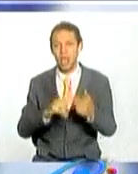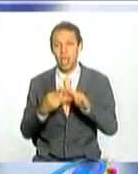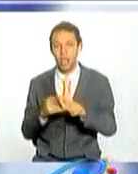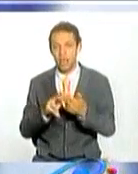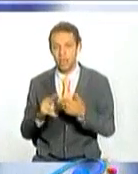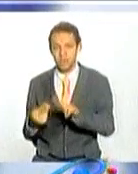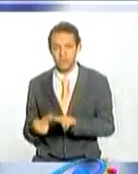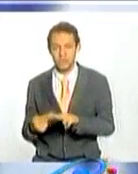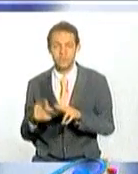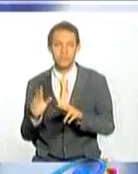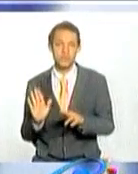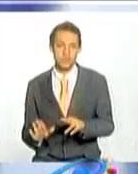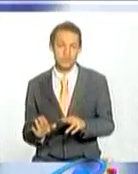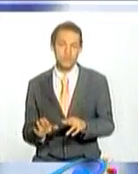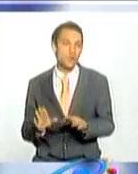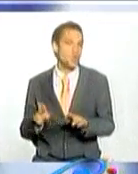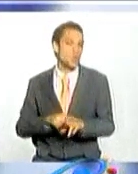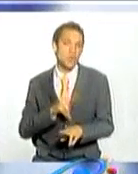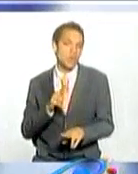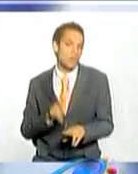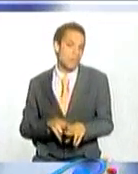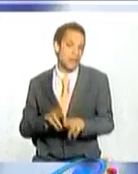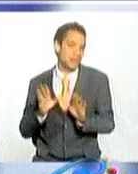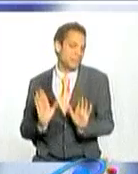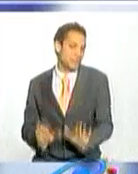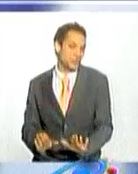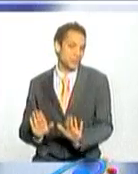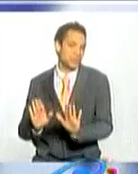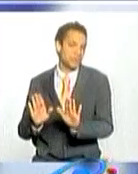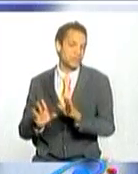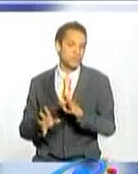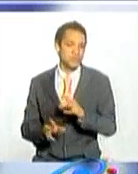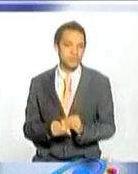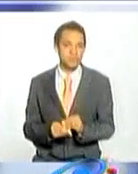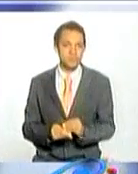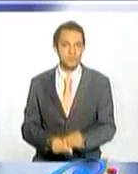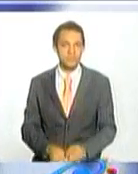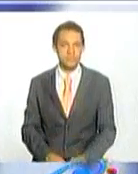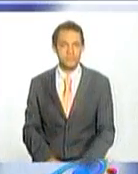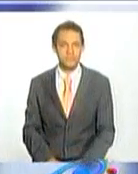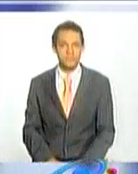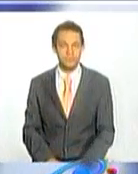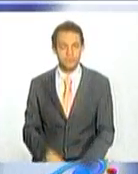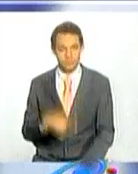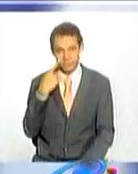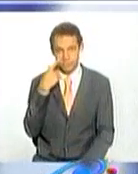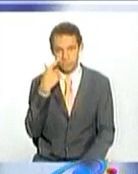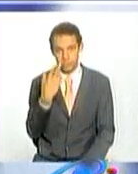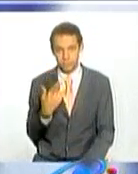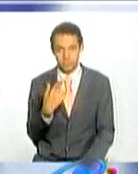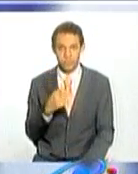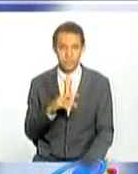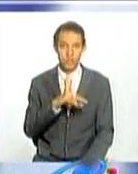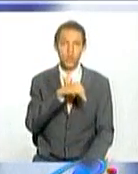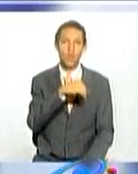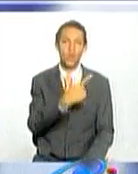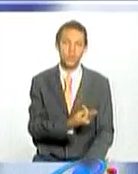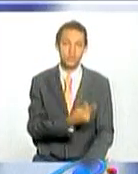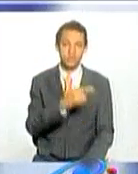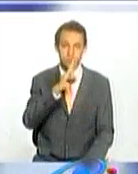una dilatación que llamamos fisiológica, por lo que ha tomado líquido. Y vemos el otro riñón.